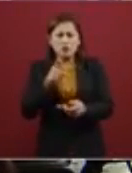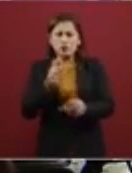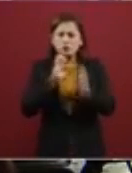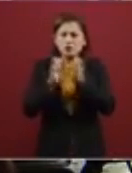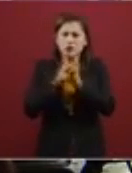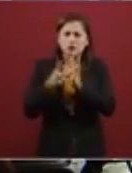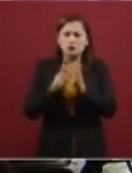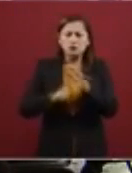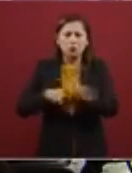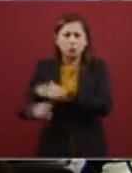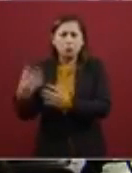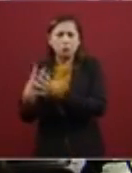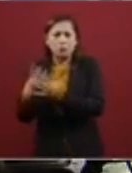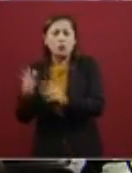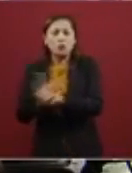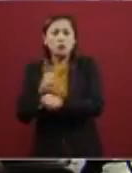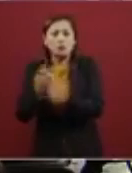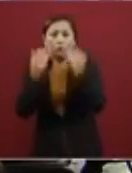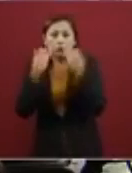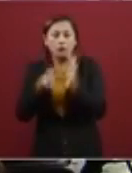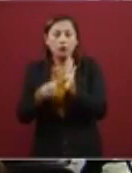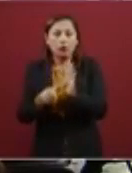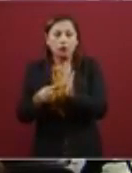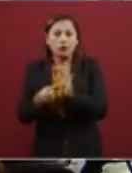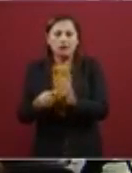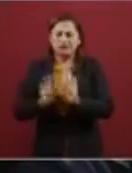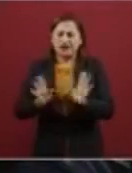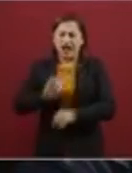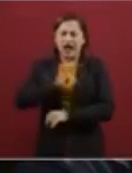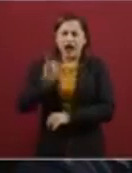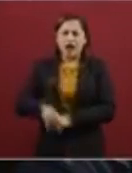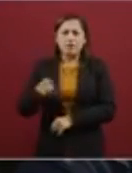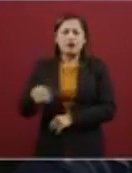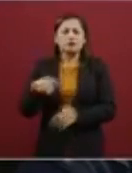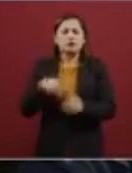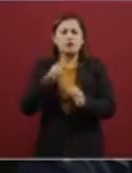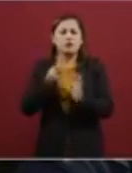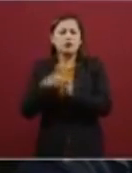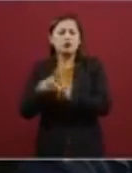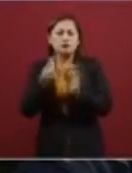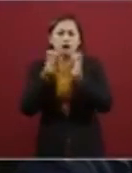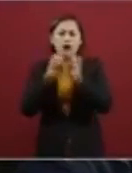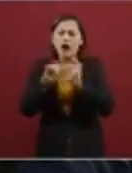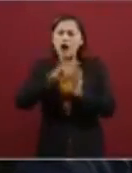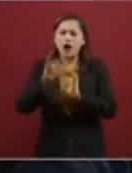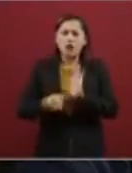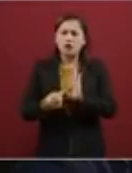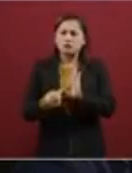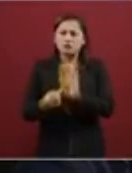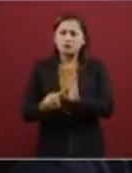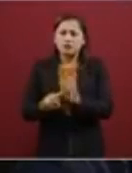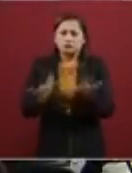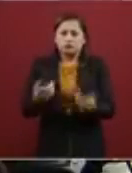Pero ningún periodista, señor presidente, va a revelar las fuentes, ninguno. No. Si usted hubiera publicado la carta, no hubieran tenido que usar fuentes confidenciales.